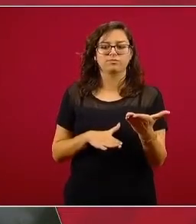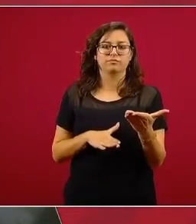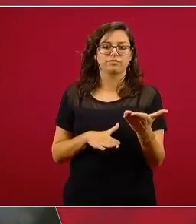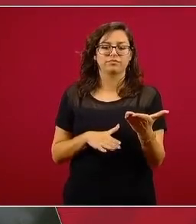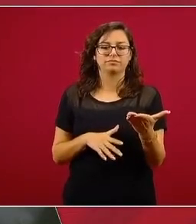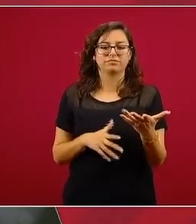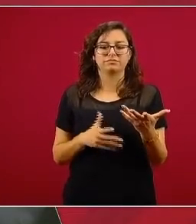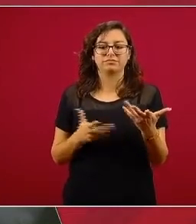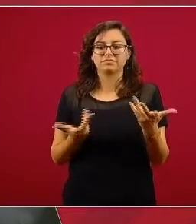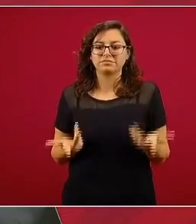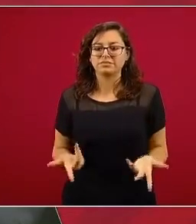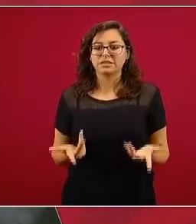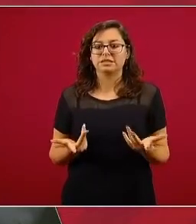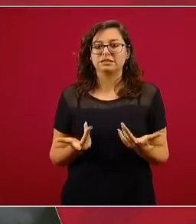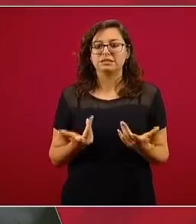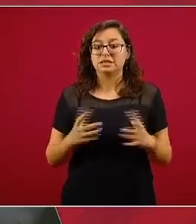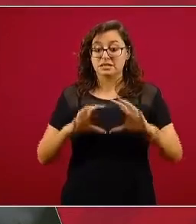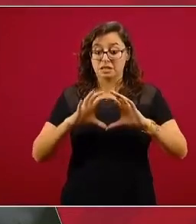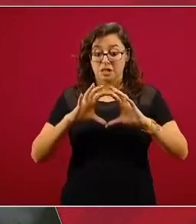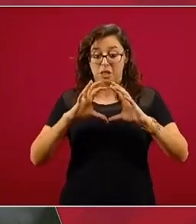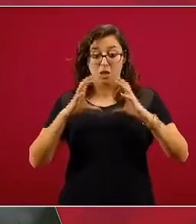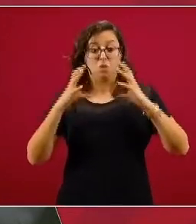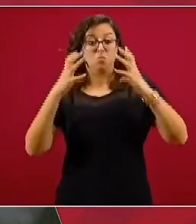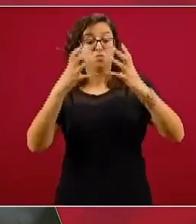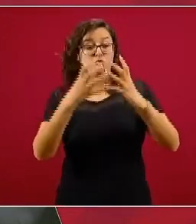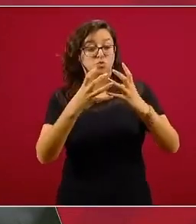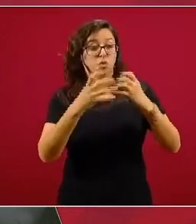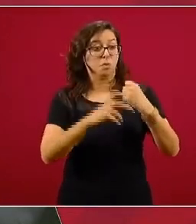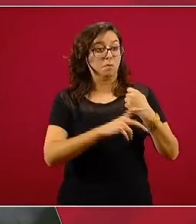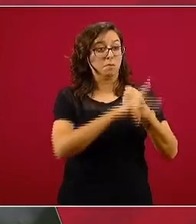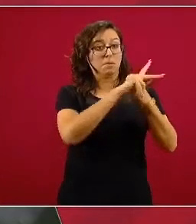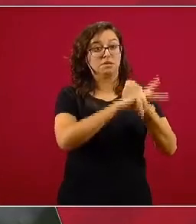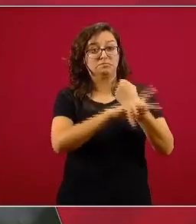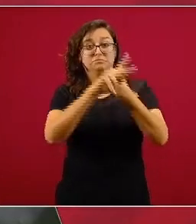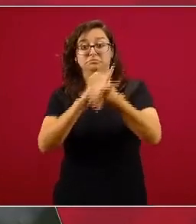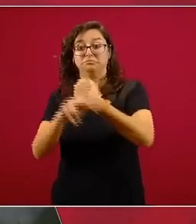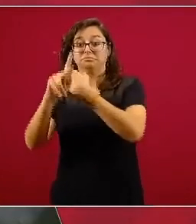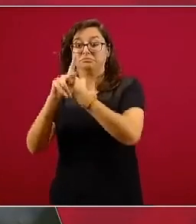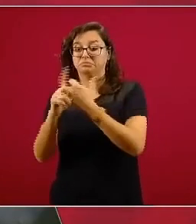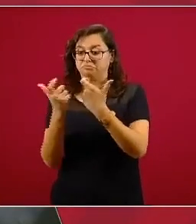las 20 economías mayores del mundo